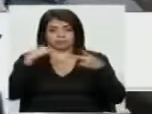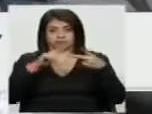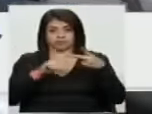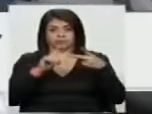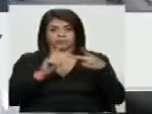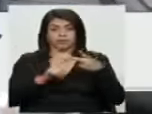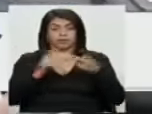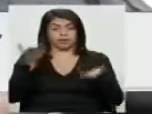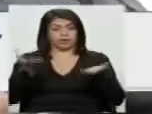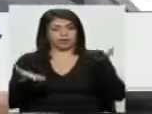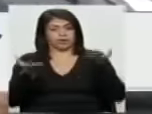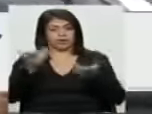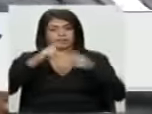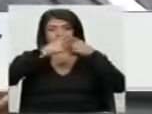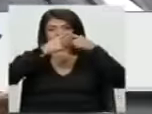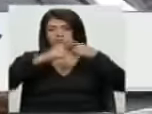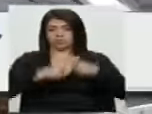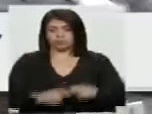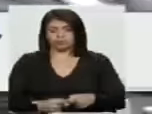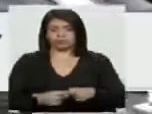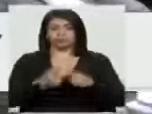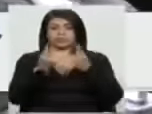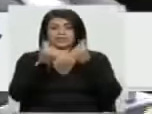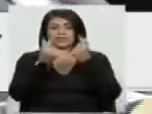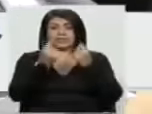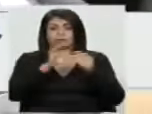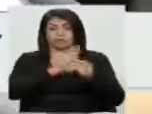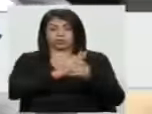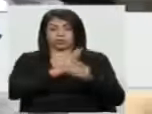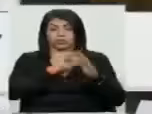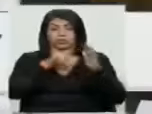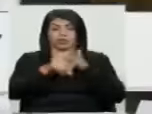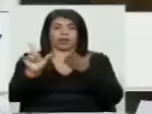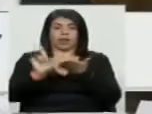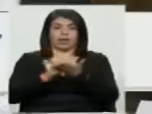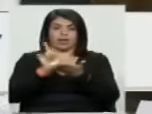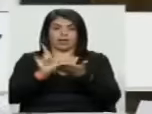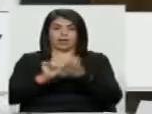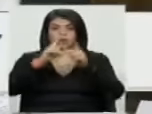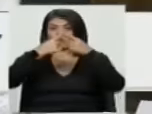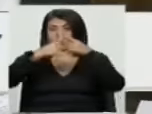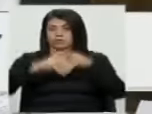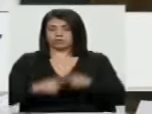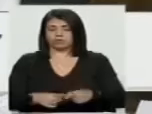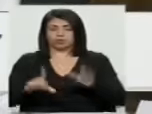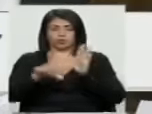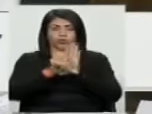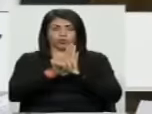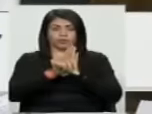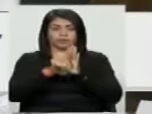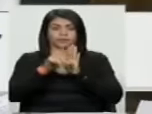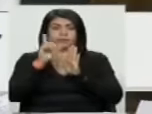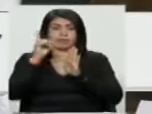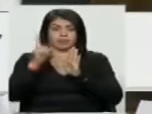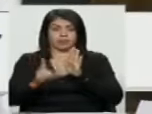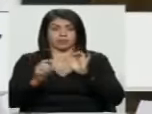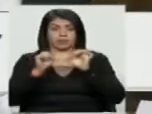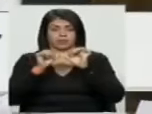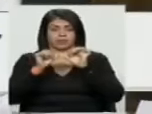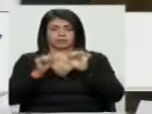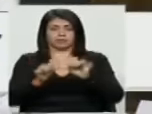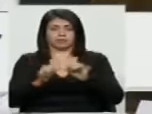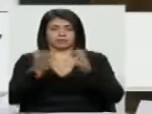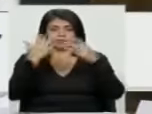2. Balances contables, estados financieros y libros que de conformidad con la legislación deban